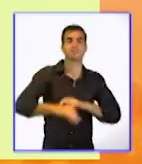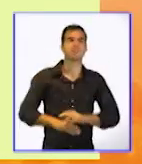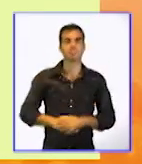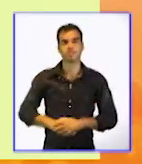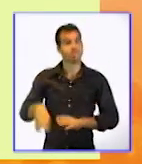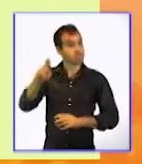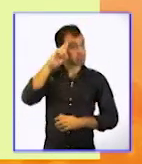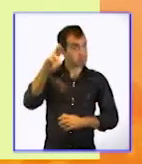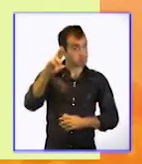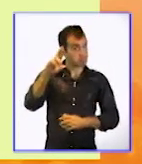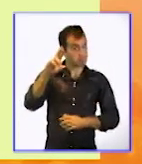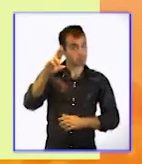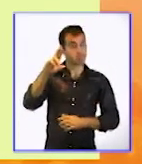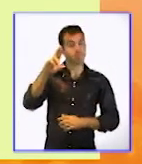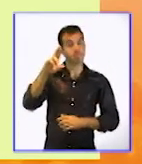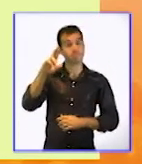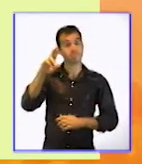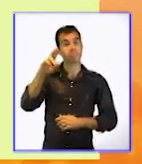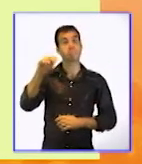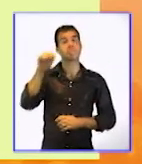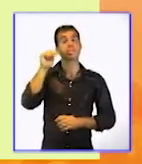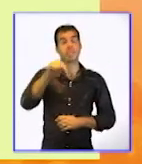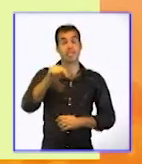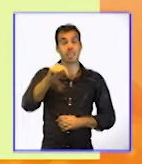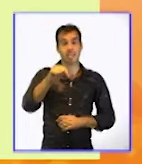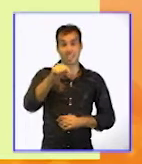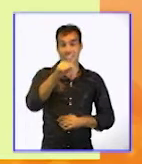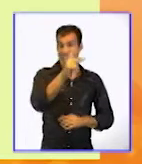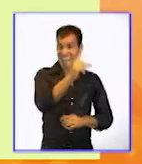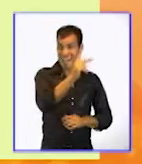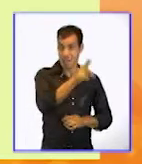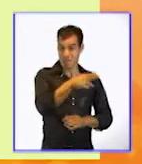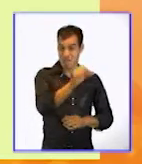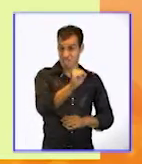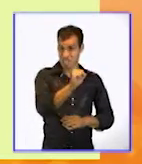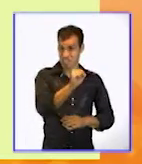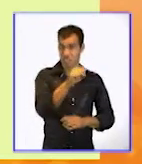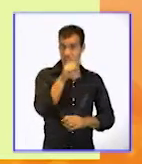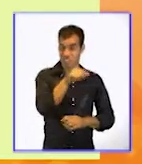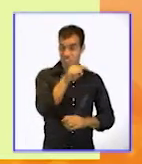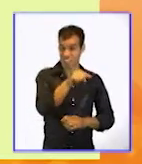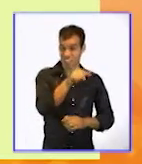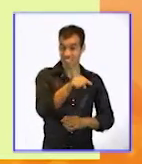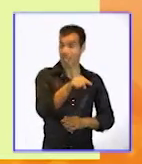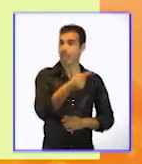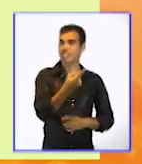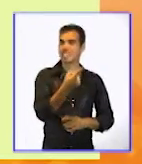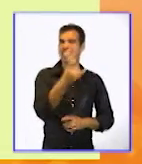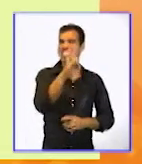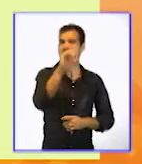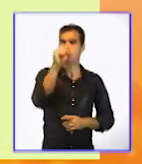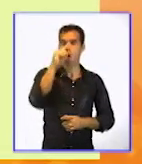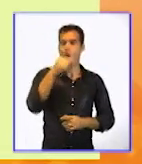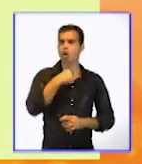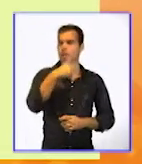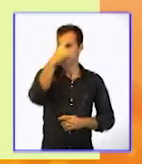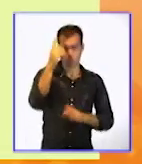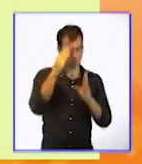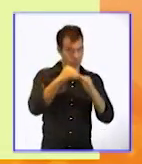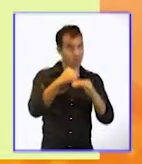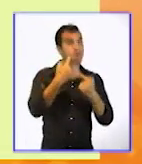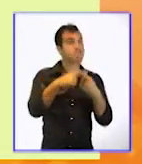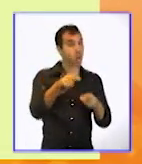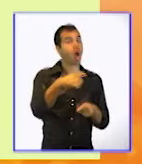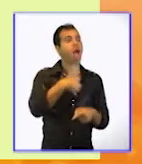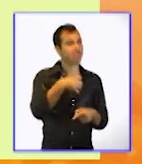KPS son prácticamente, no se disocian en iones, pero ellos tienen un porciento que se disocia. Por algo